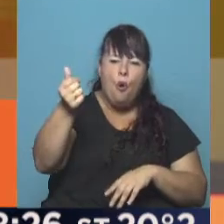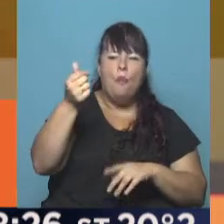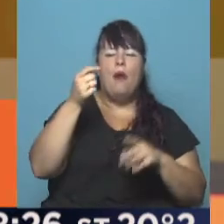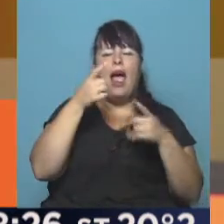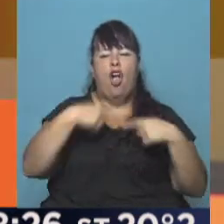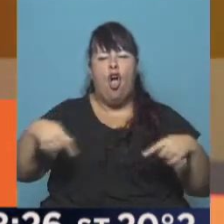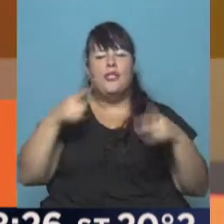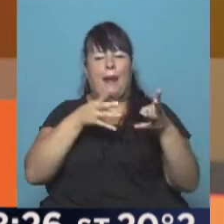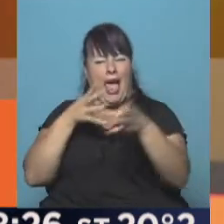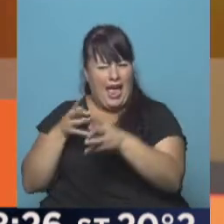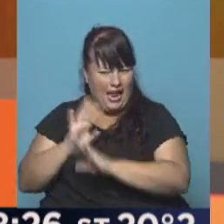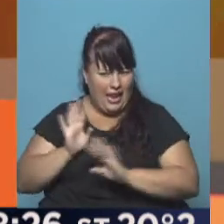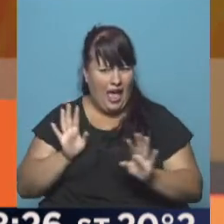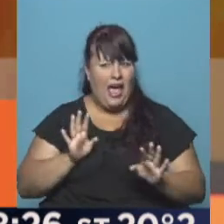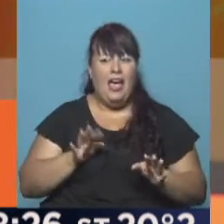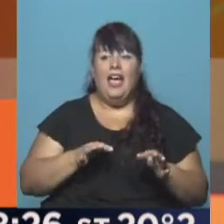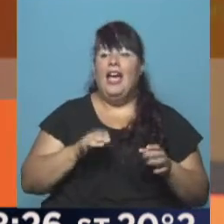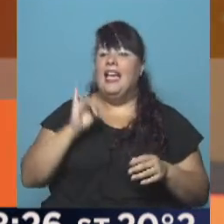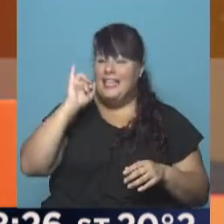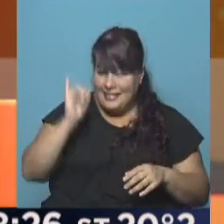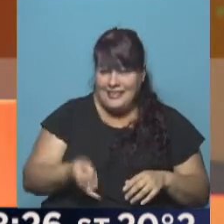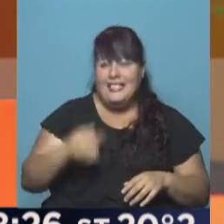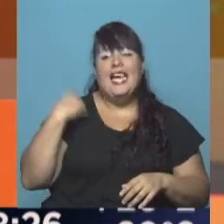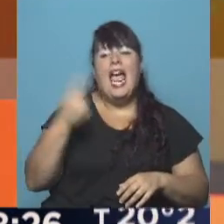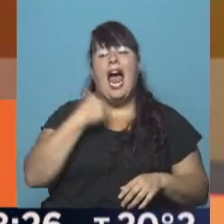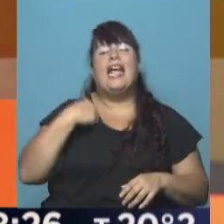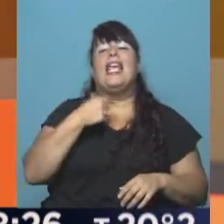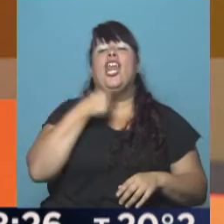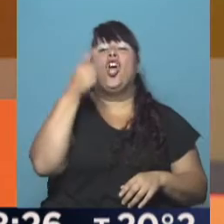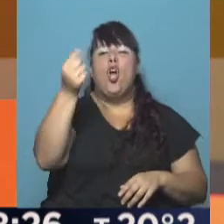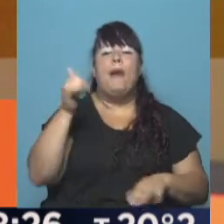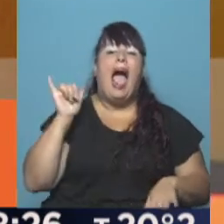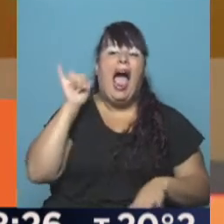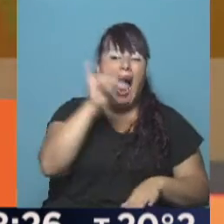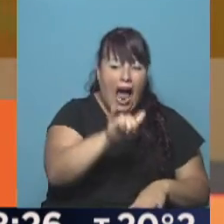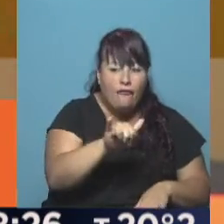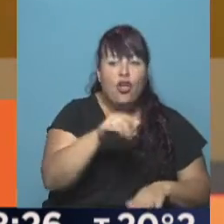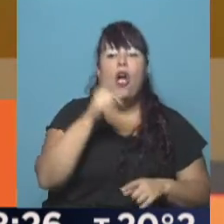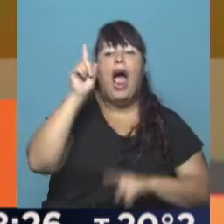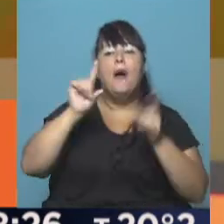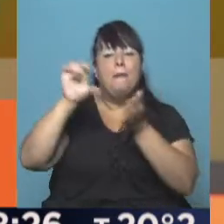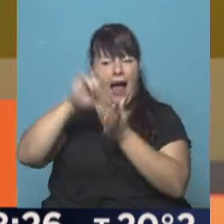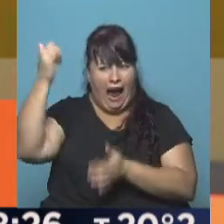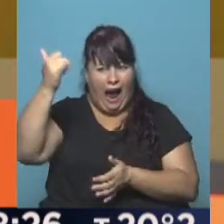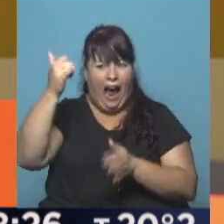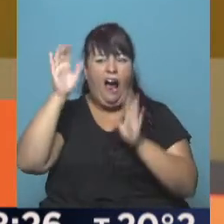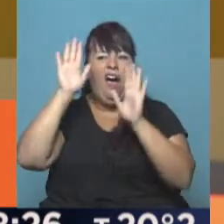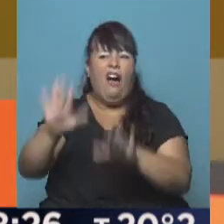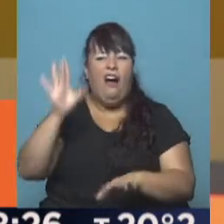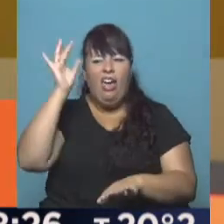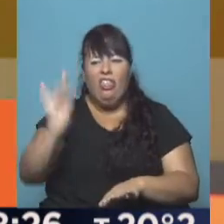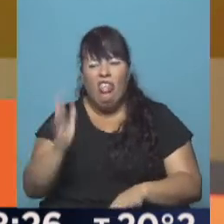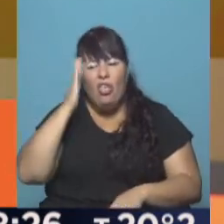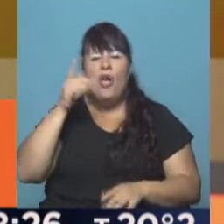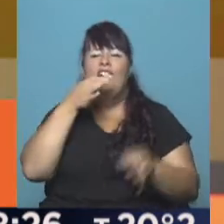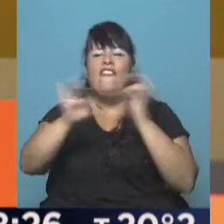este material bélico lo que sí existe la intención de comprar aviones que países los tienen en desuso los venden